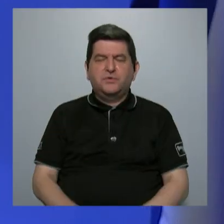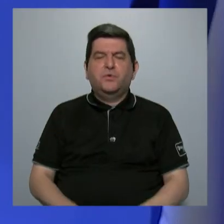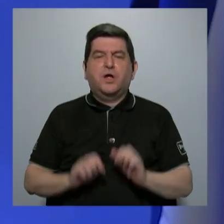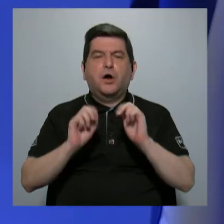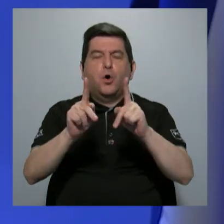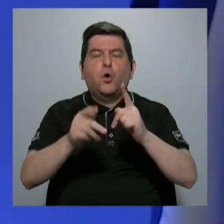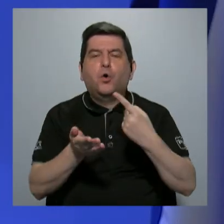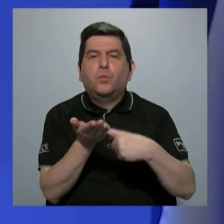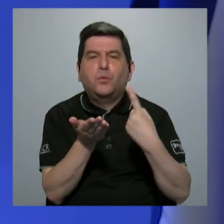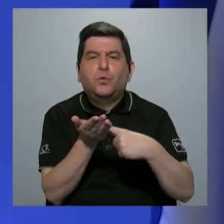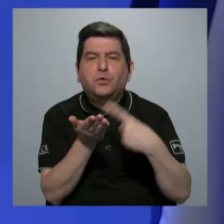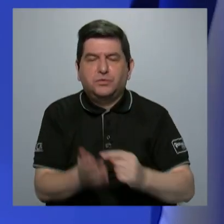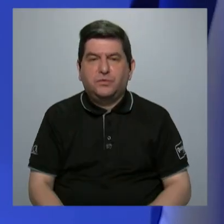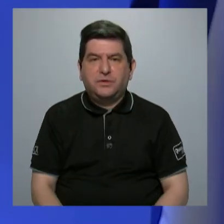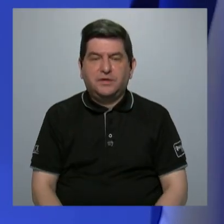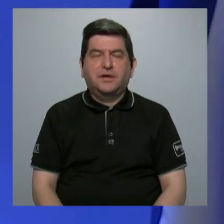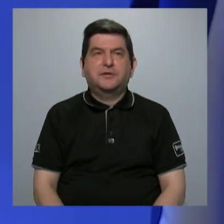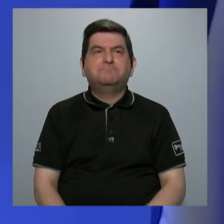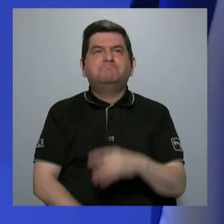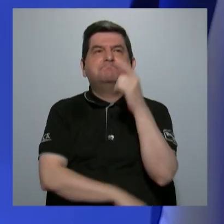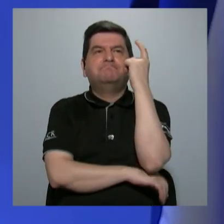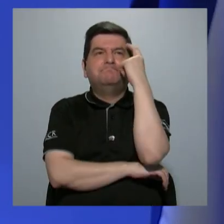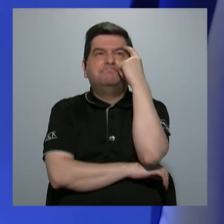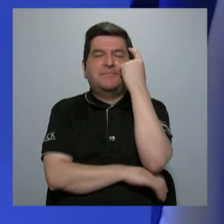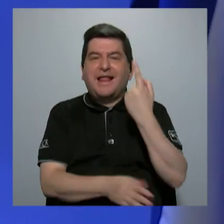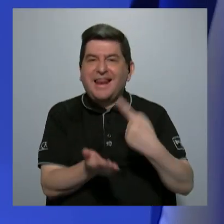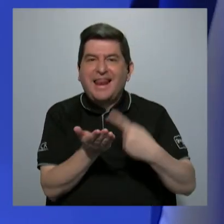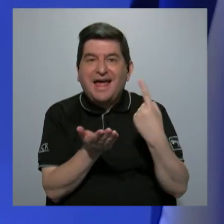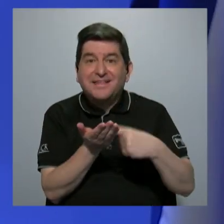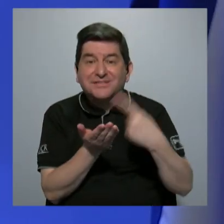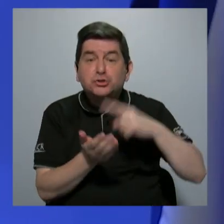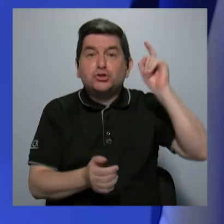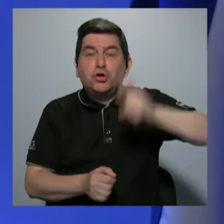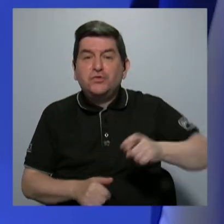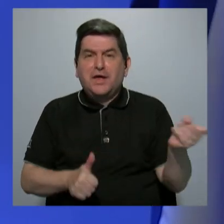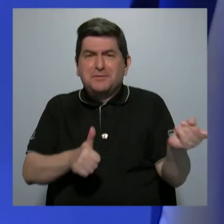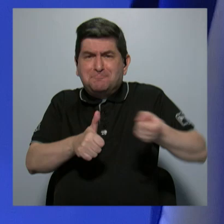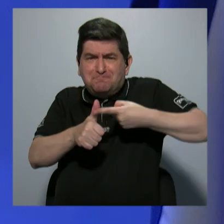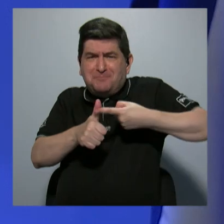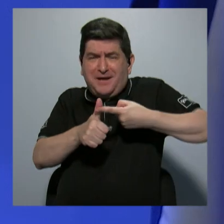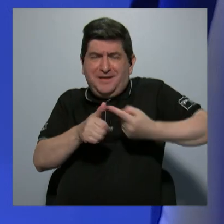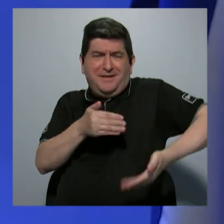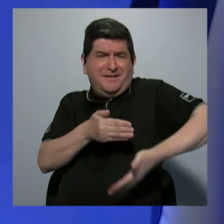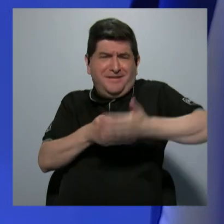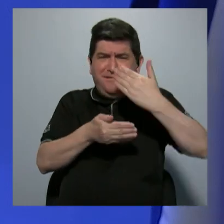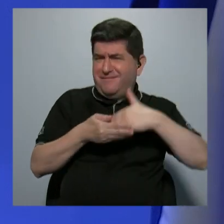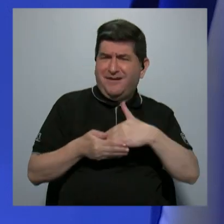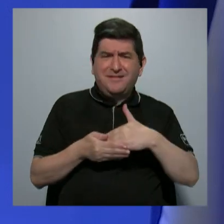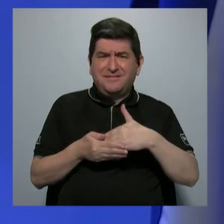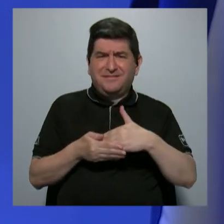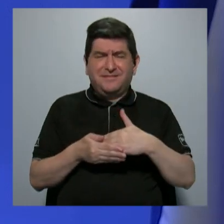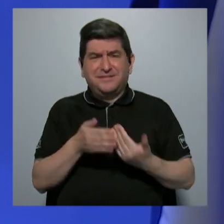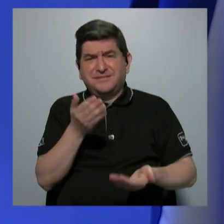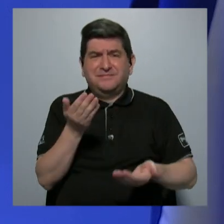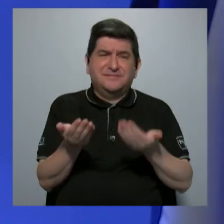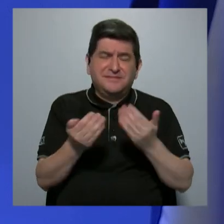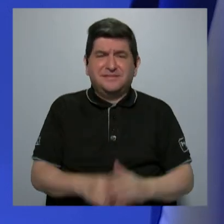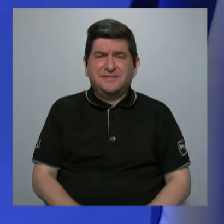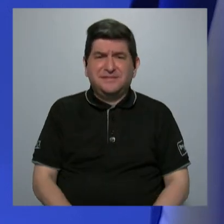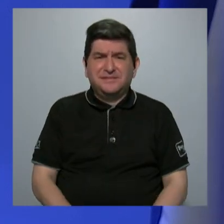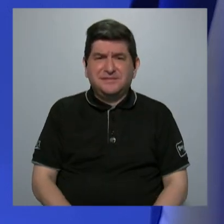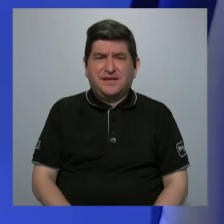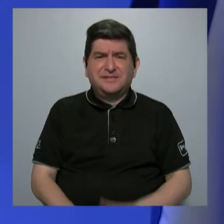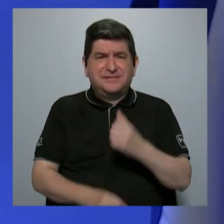discusión y siempre pensaría que esa discusión es la que debe primar antes de hacer